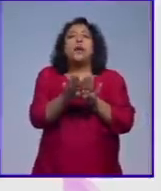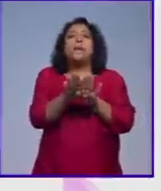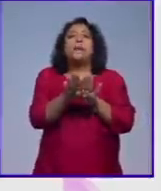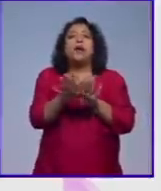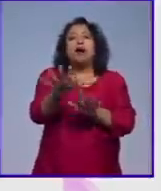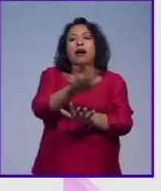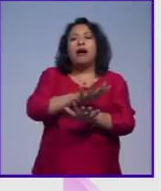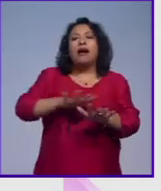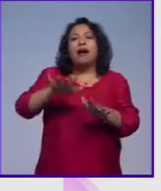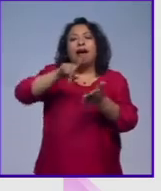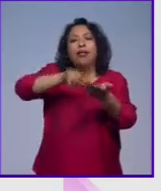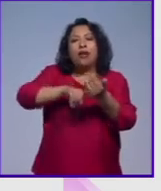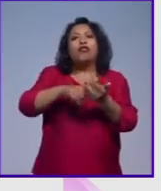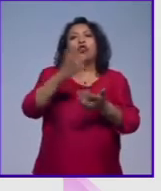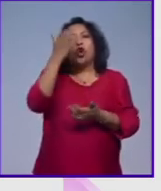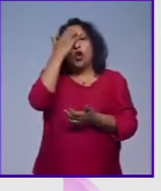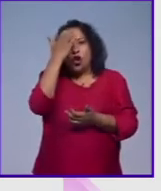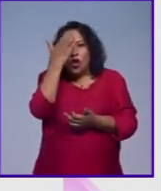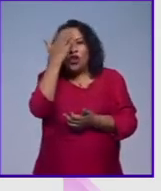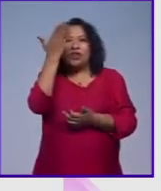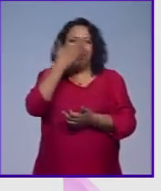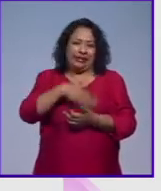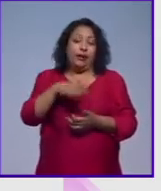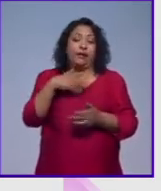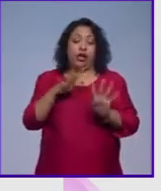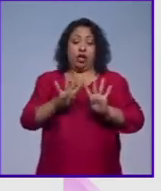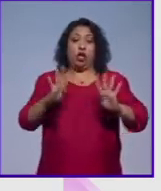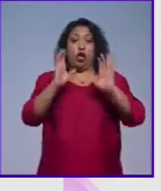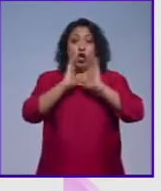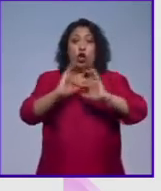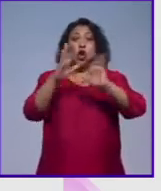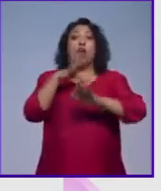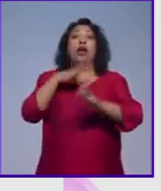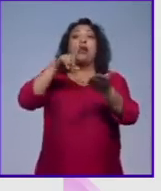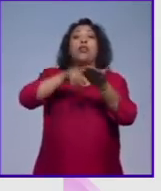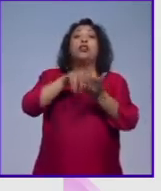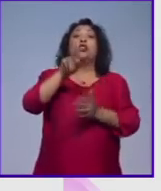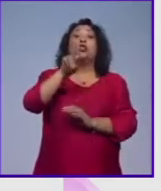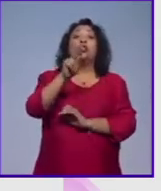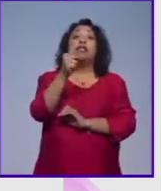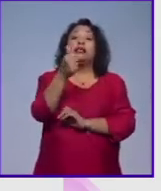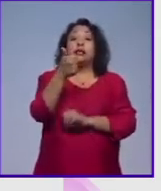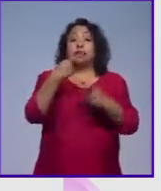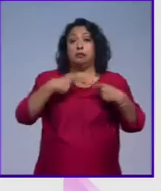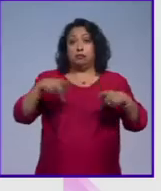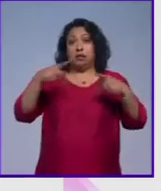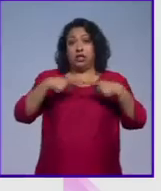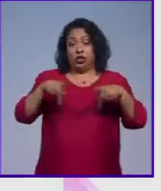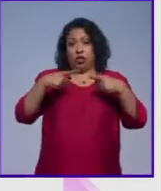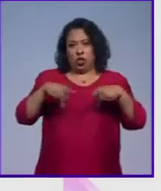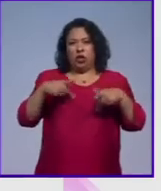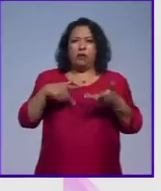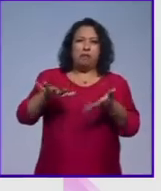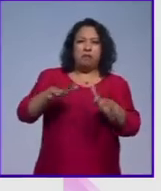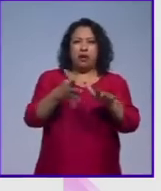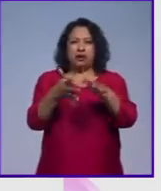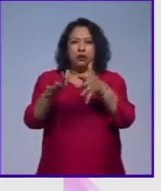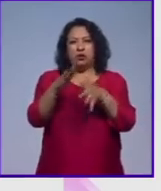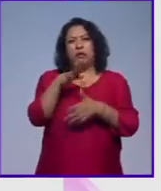en el medio, está en el ajo, está en la jugada. El coro, según tengo entendido, tiene 86 personas, más o menos